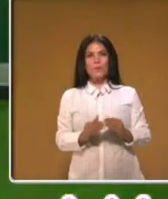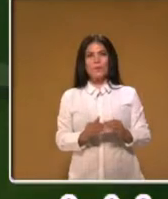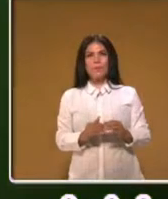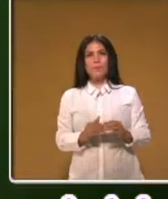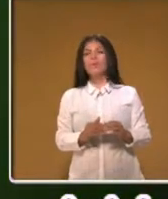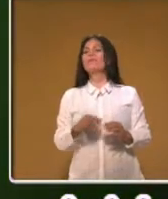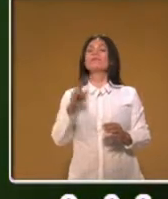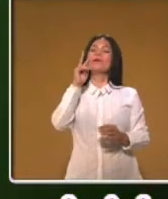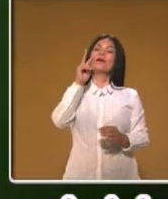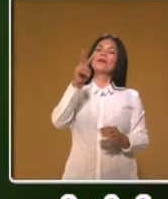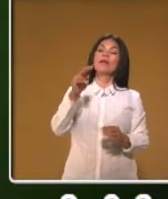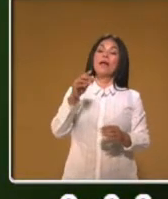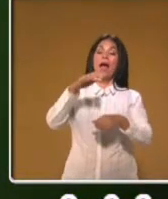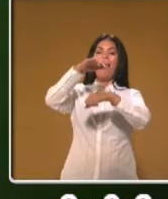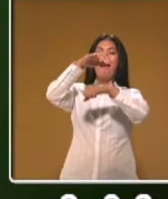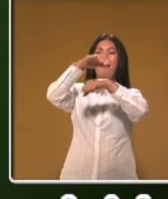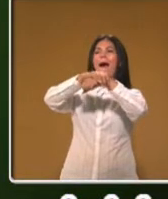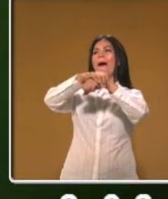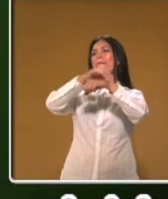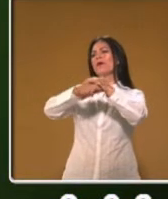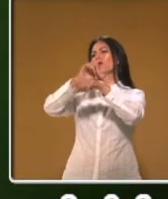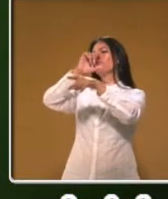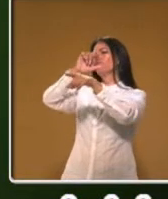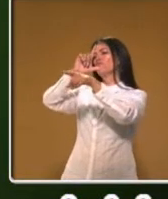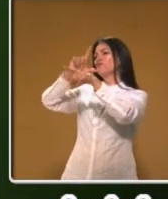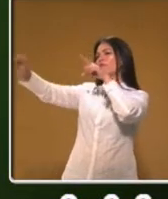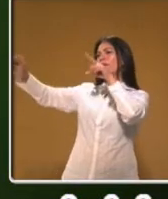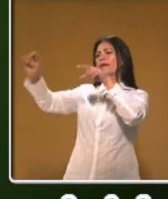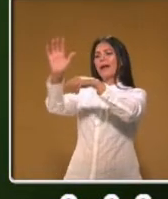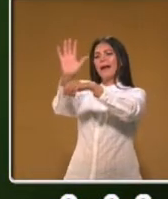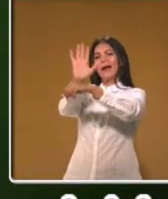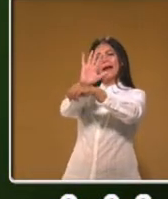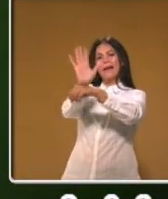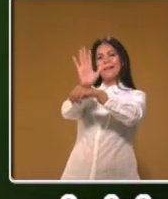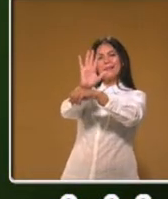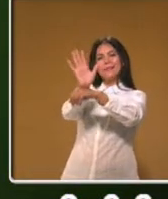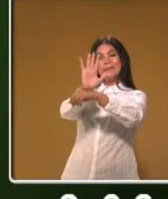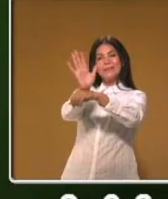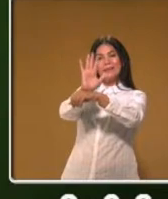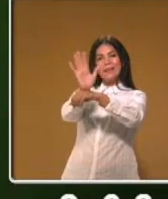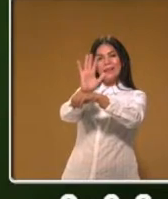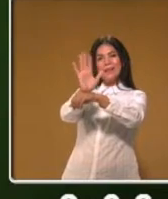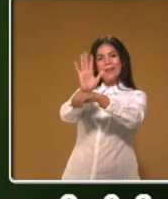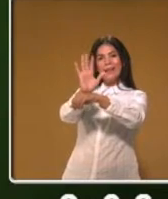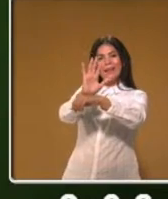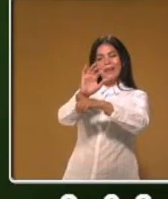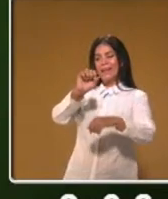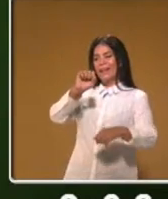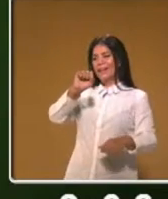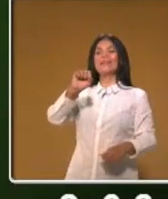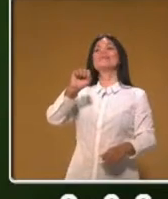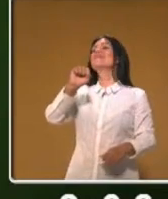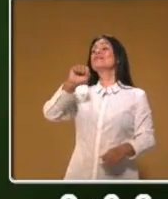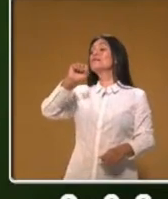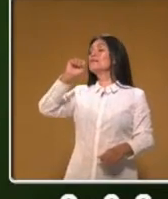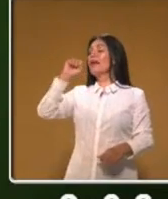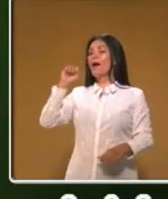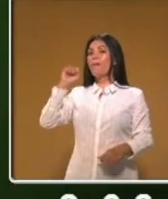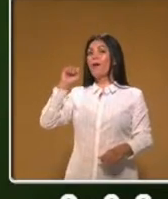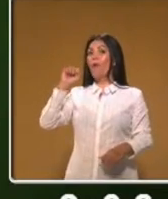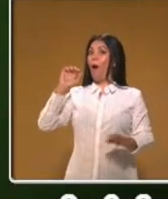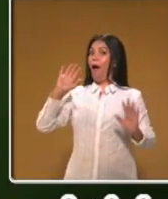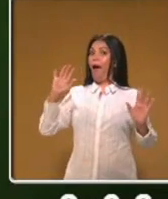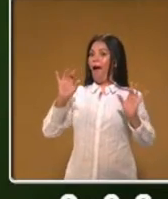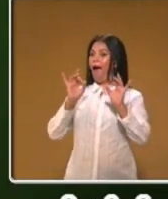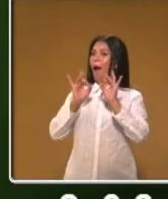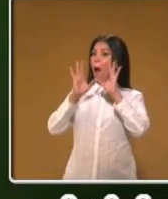así: unos amigos fueron al cine el sábado. Con esto de la reactivación de los cines y de los casinos y de todo ello,